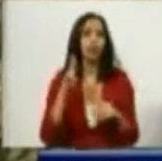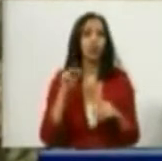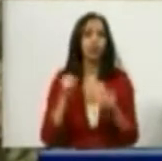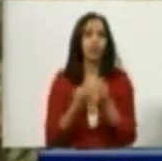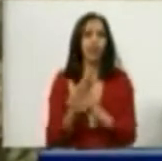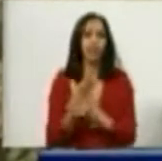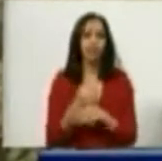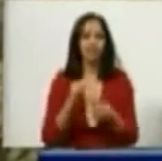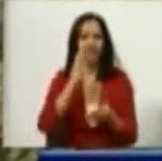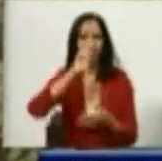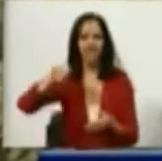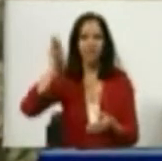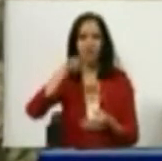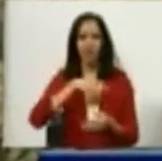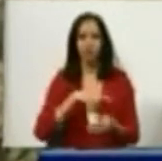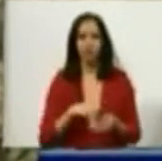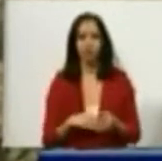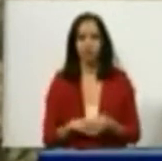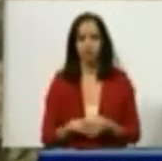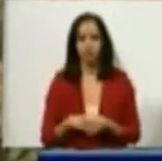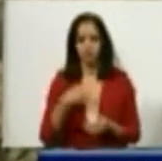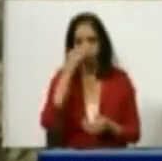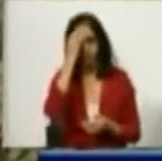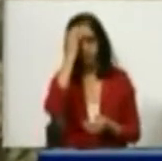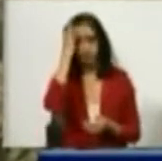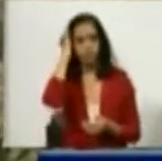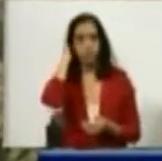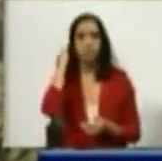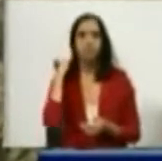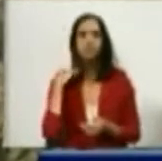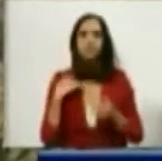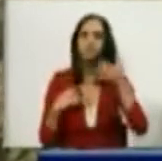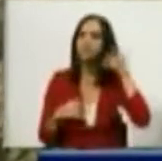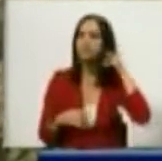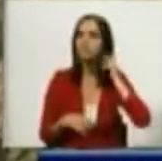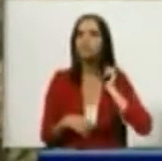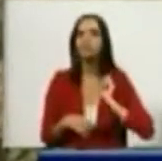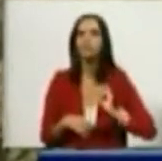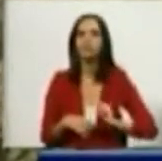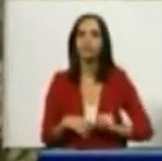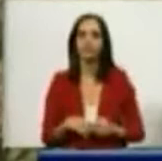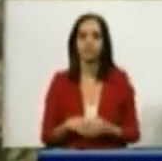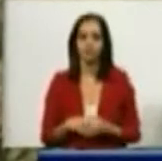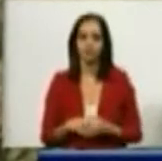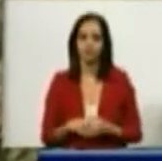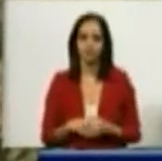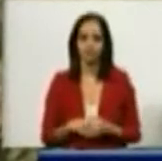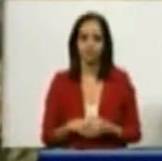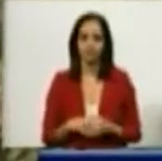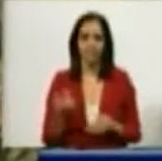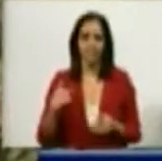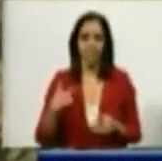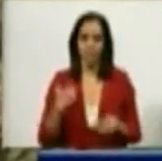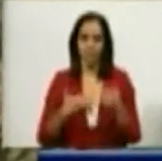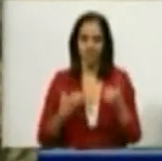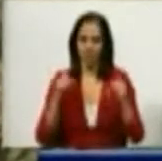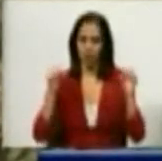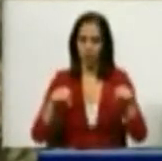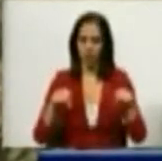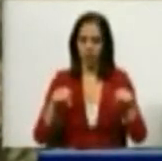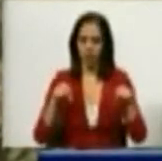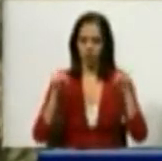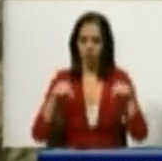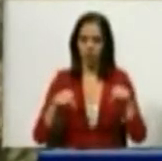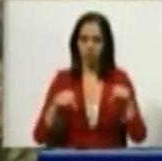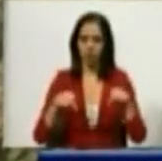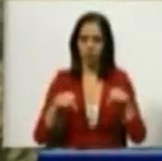está eliminado está eliminado Qué era lo que iba a decir iba a informar tenemos este este miércoles hoy verdad hoy